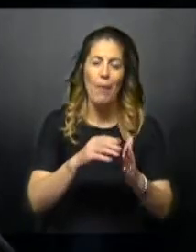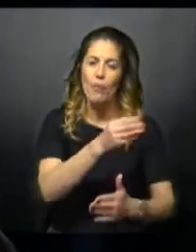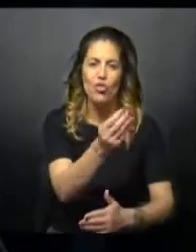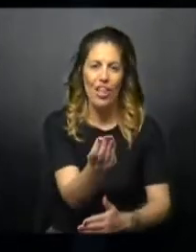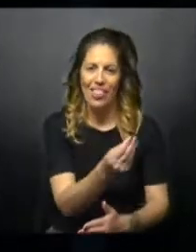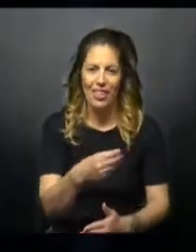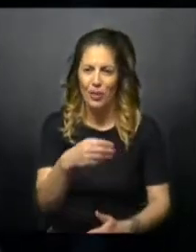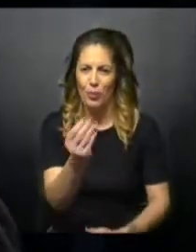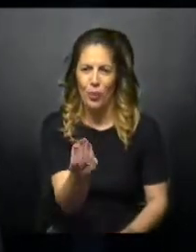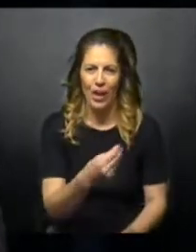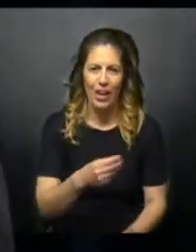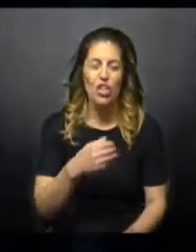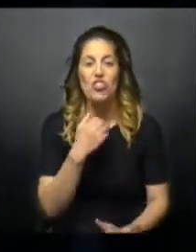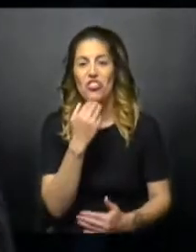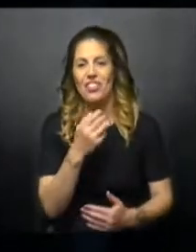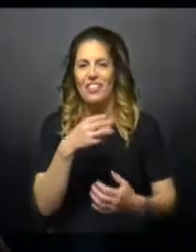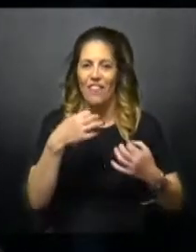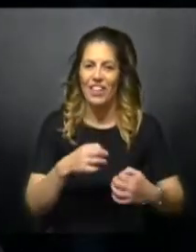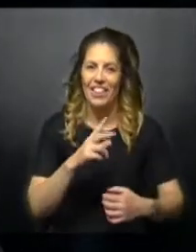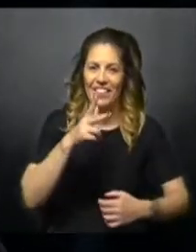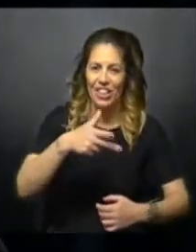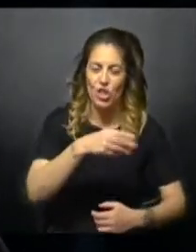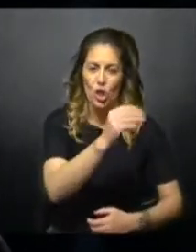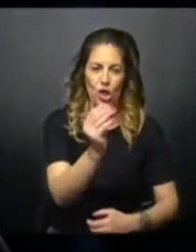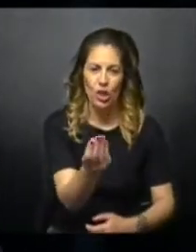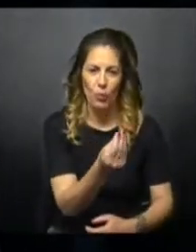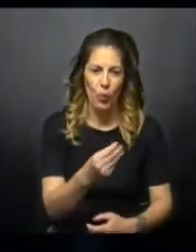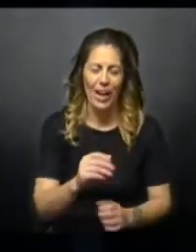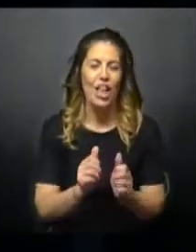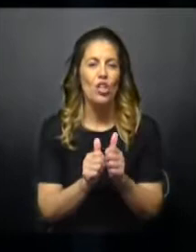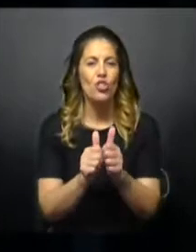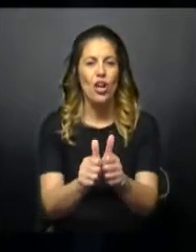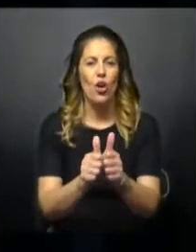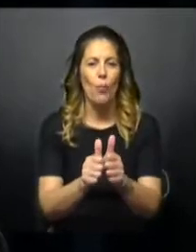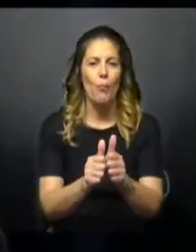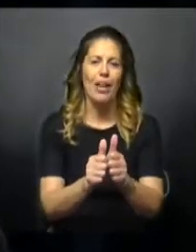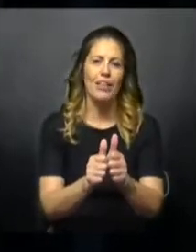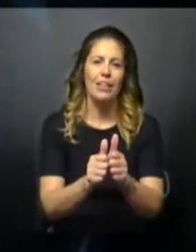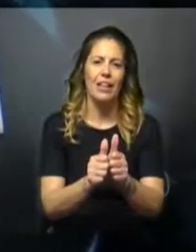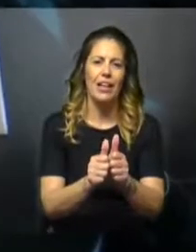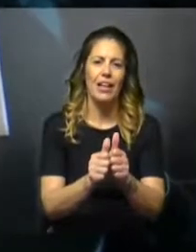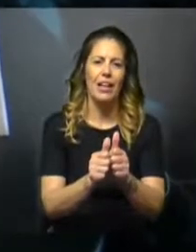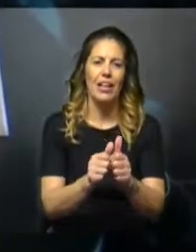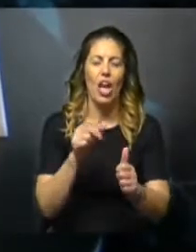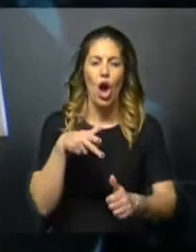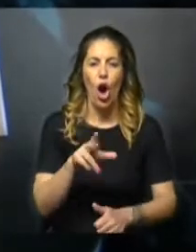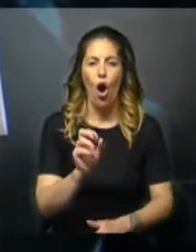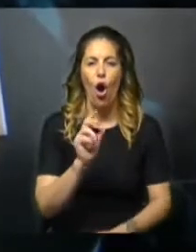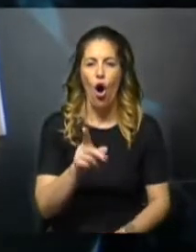entonces Está bien dicho a ilustrar a dibujar nos acompañan Horacio guerrillero